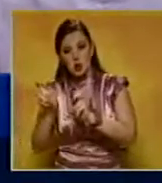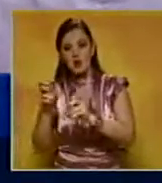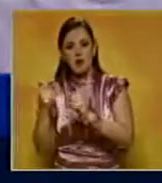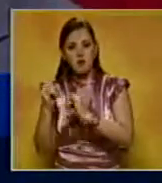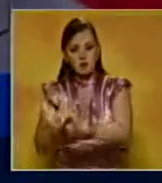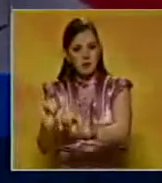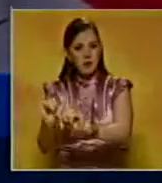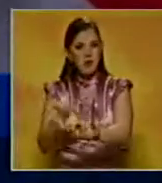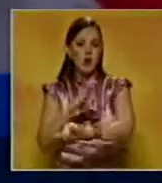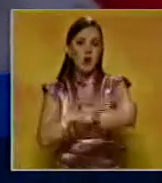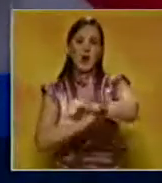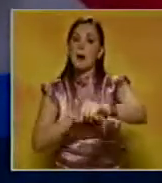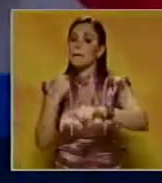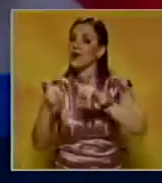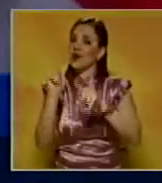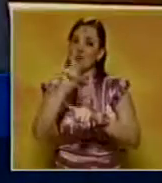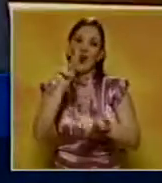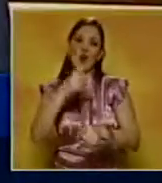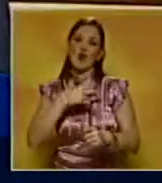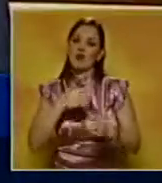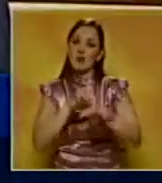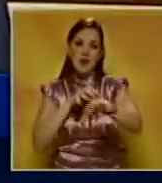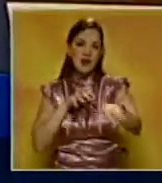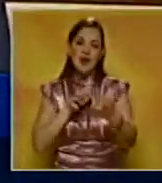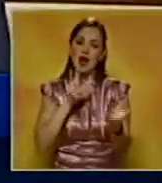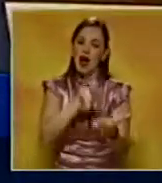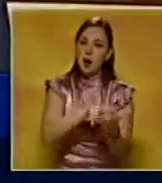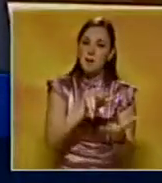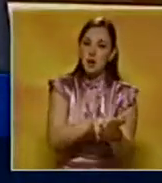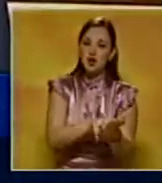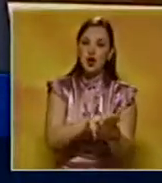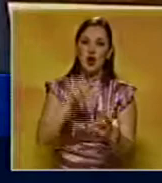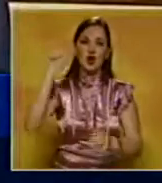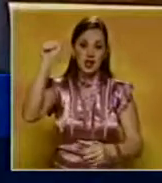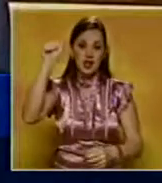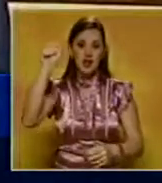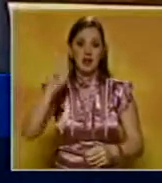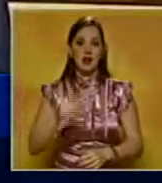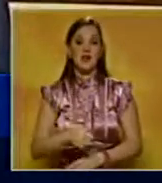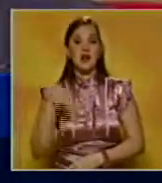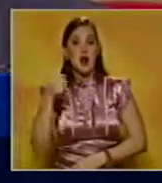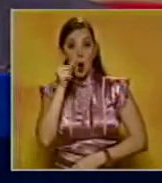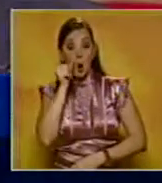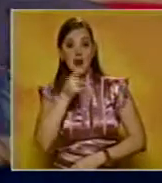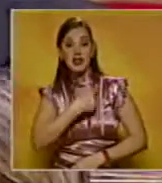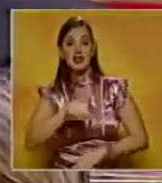del partido izquierdista Candidatura de Unidad Popular. Mas obtuvo